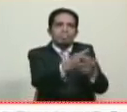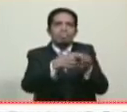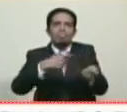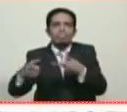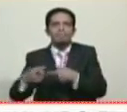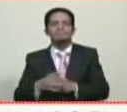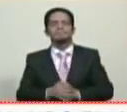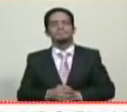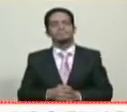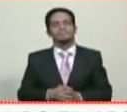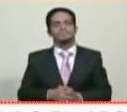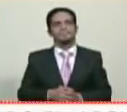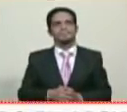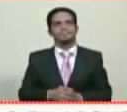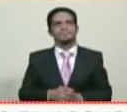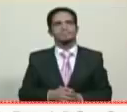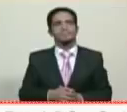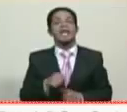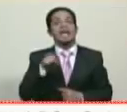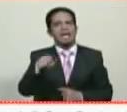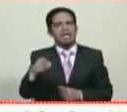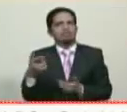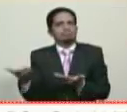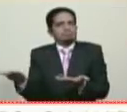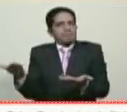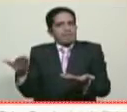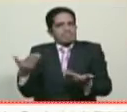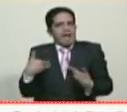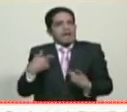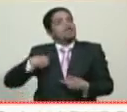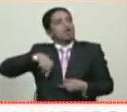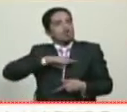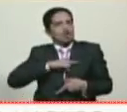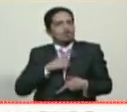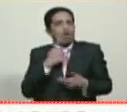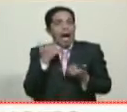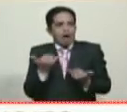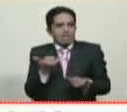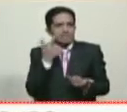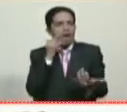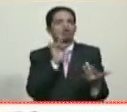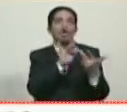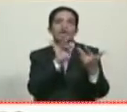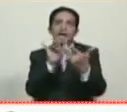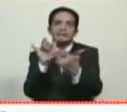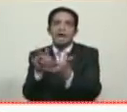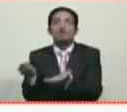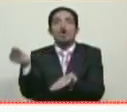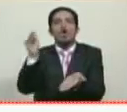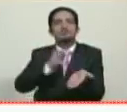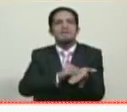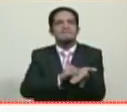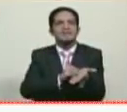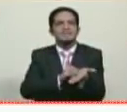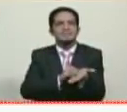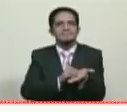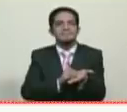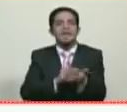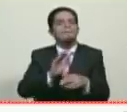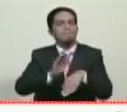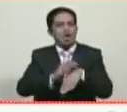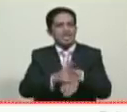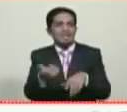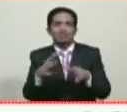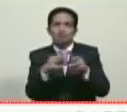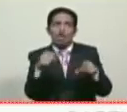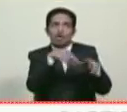primeros 15 días del mes de enero. Eso nos da un margen para que contactar a los proveedores, porque fue adquirido desde el año pasado,